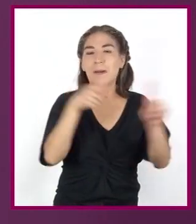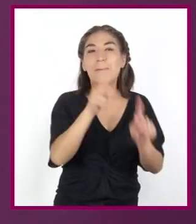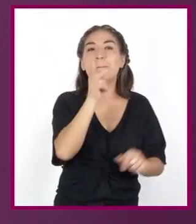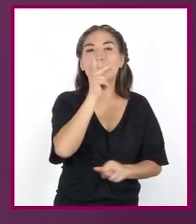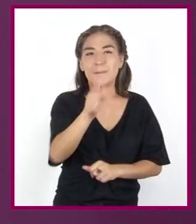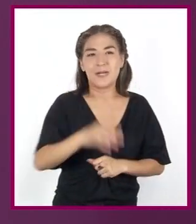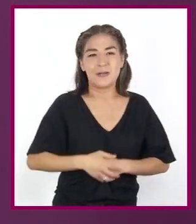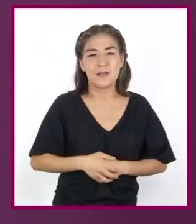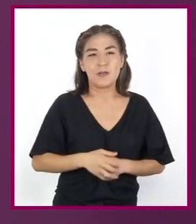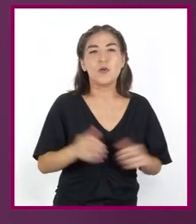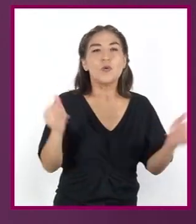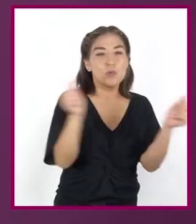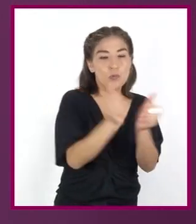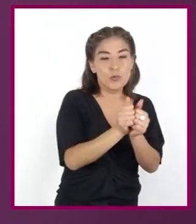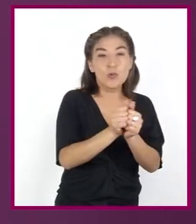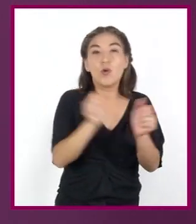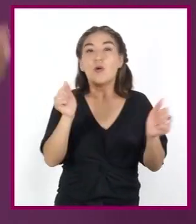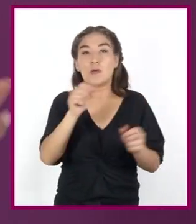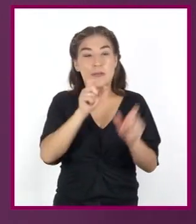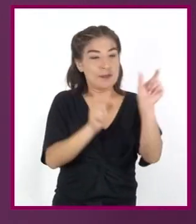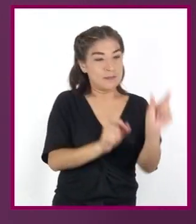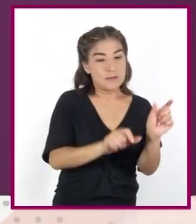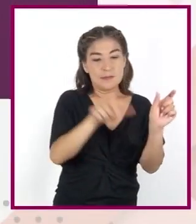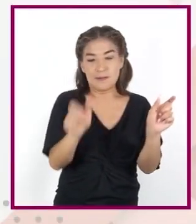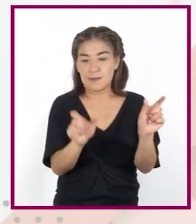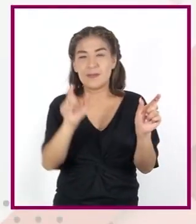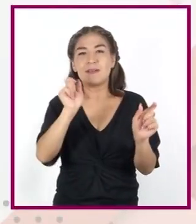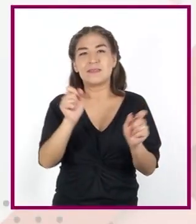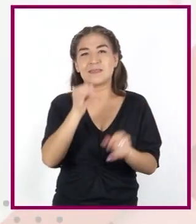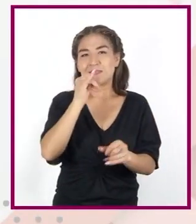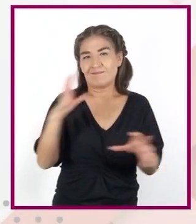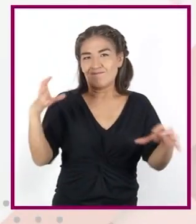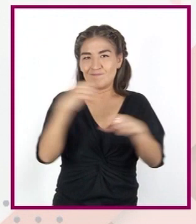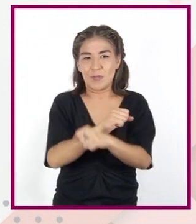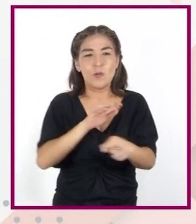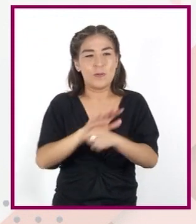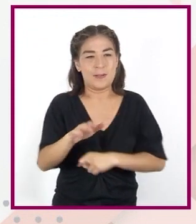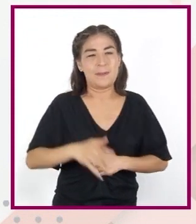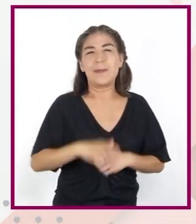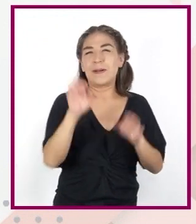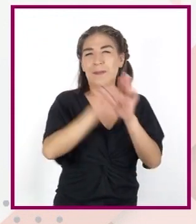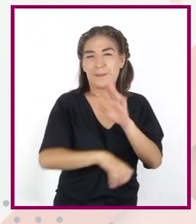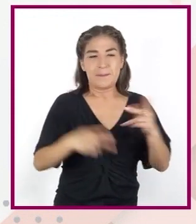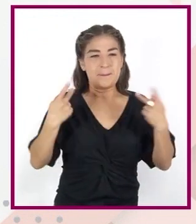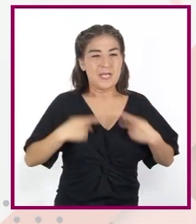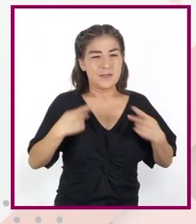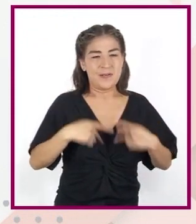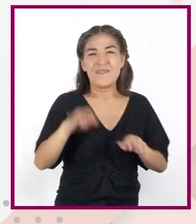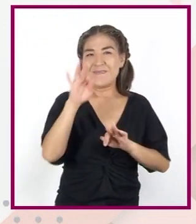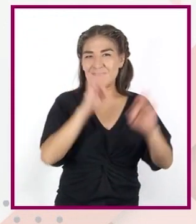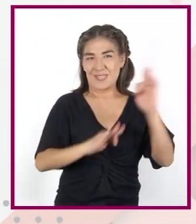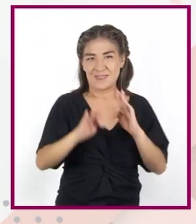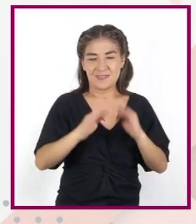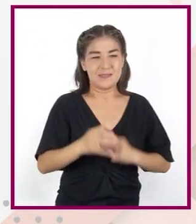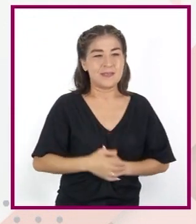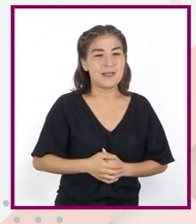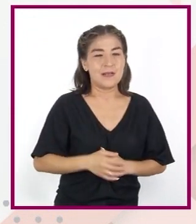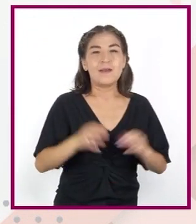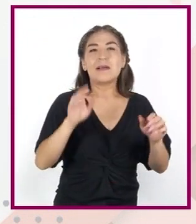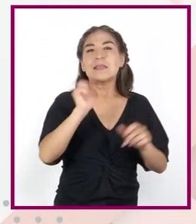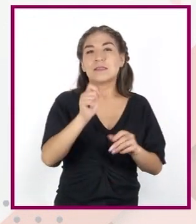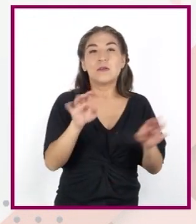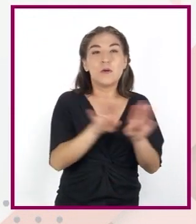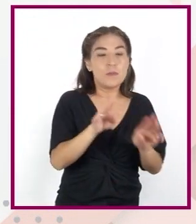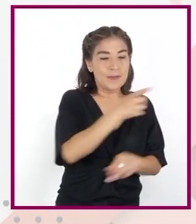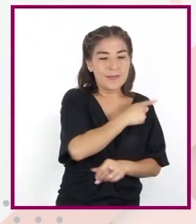palabra junto con su significado. Por ejemplo, persona física. Así se les dice a quienes deben